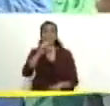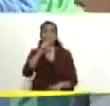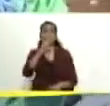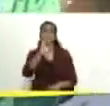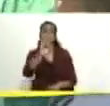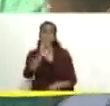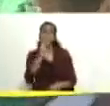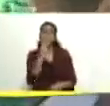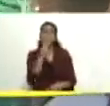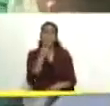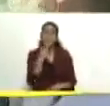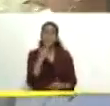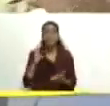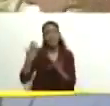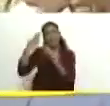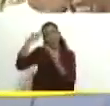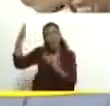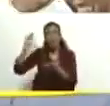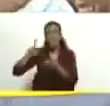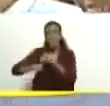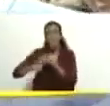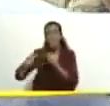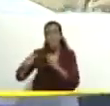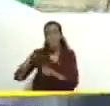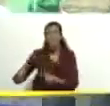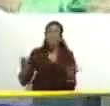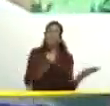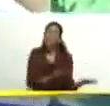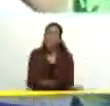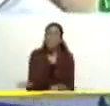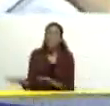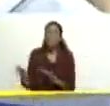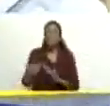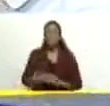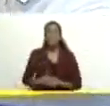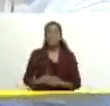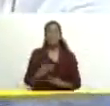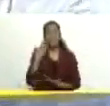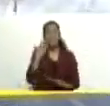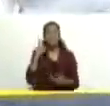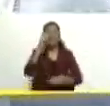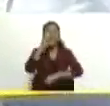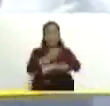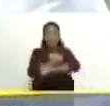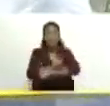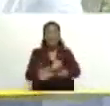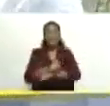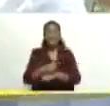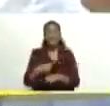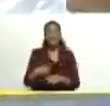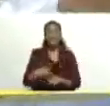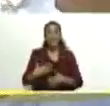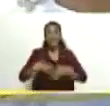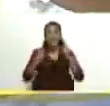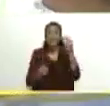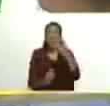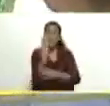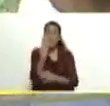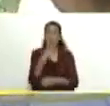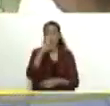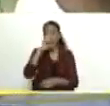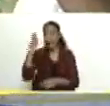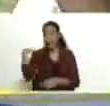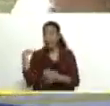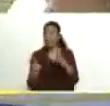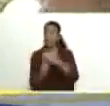Silita, ¿tú saludaste a Silita? Bienvenida. Ah, Silita es de La Vega, de los Guerreros de La Vega, fundadora de los Guerreros